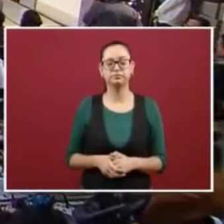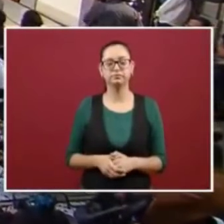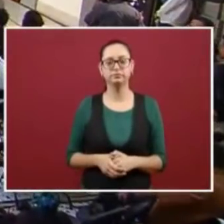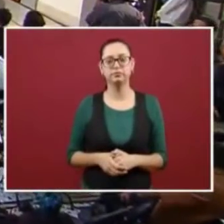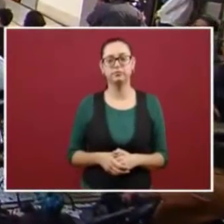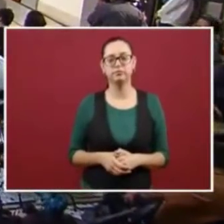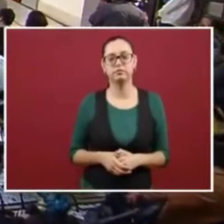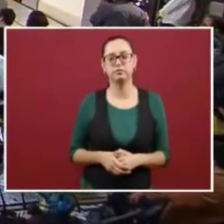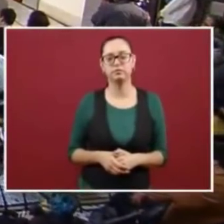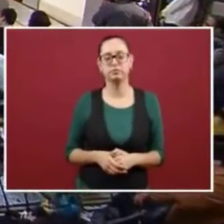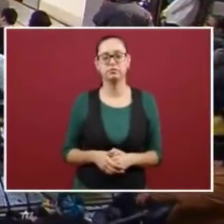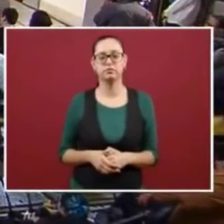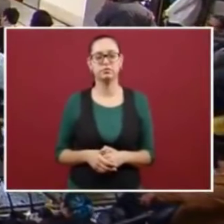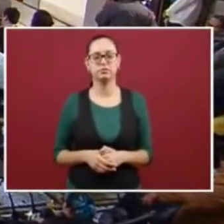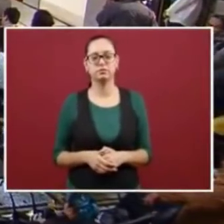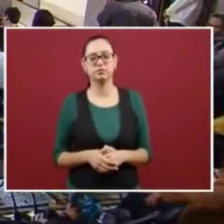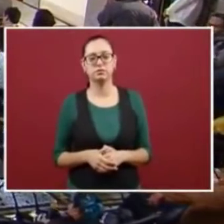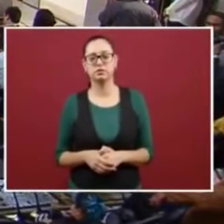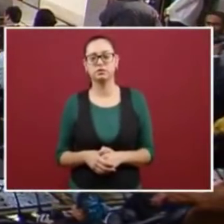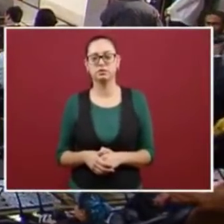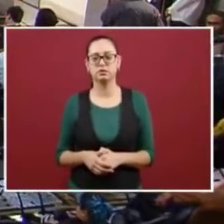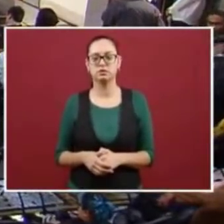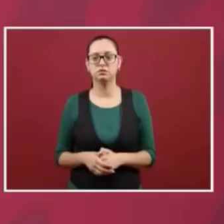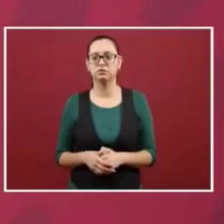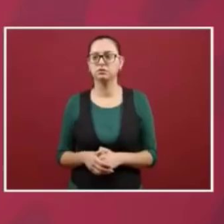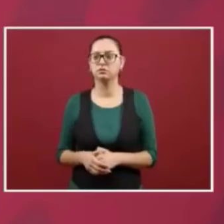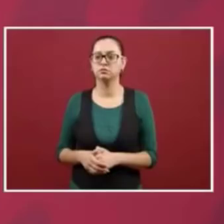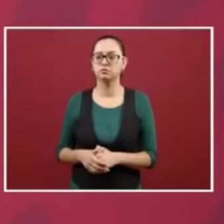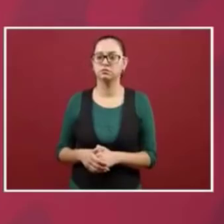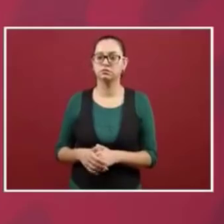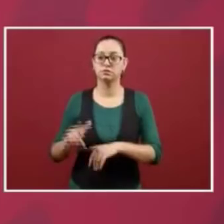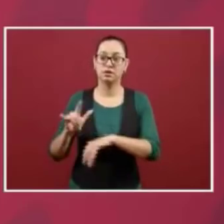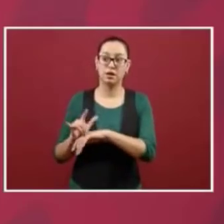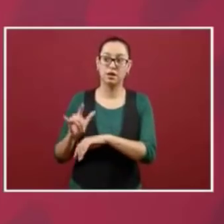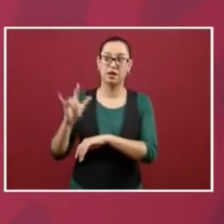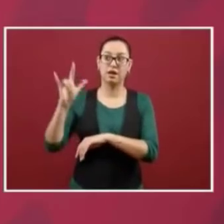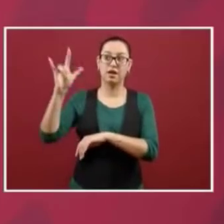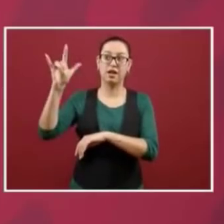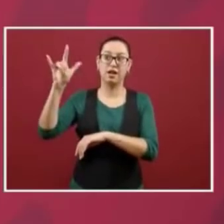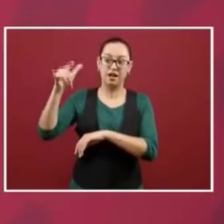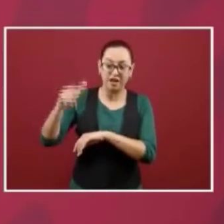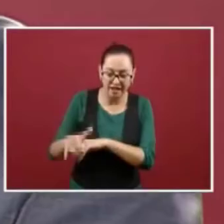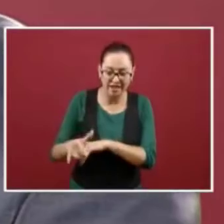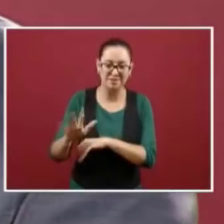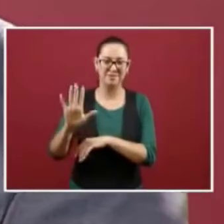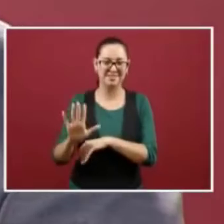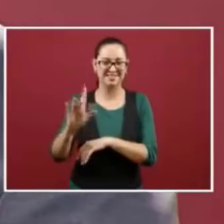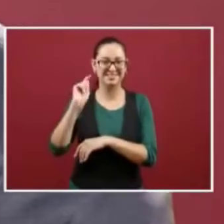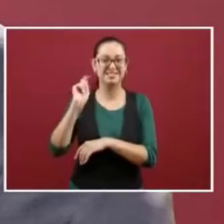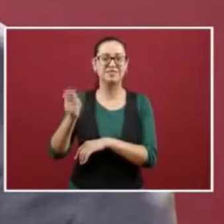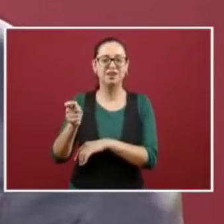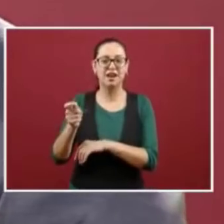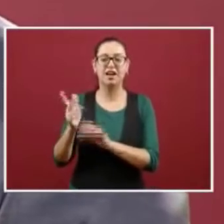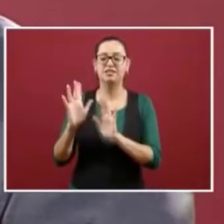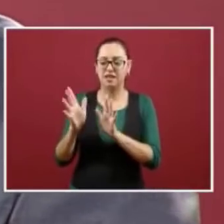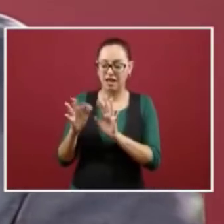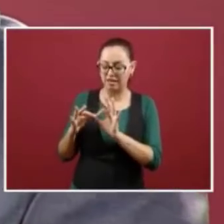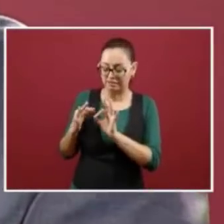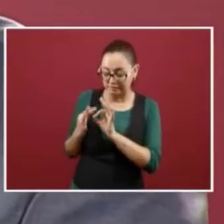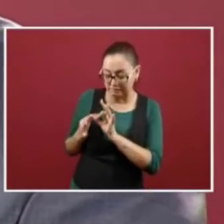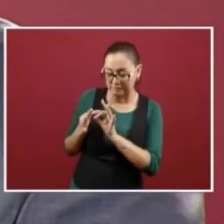aeropuertos ahora ya se está aterrizando ya se está viendo más el